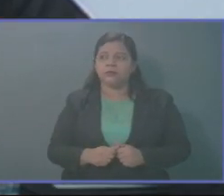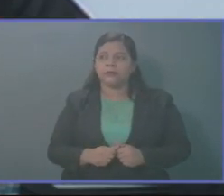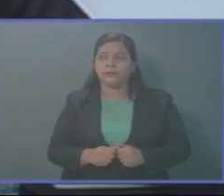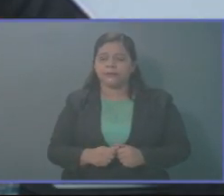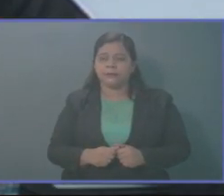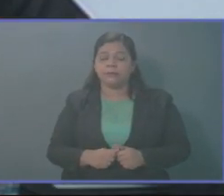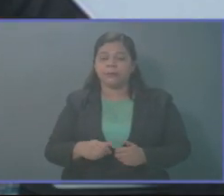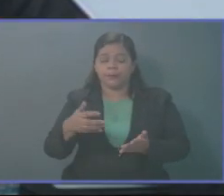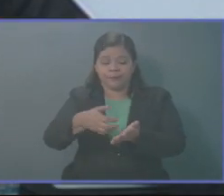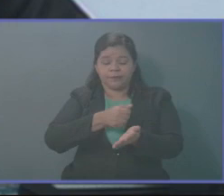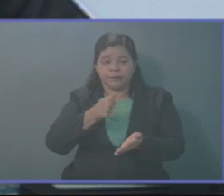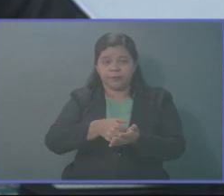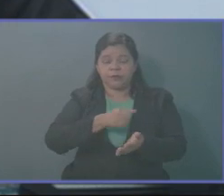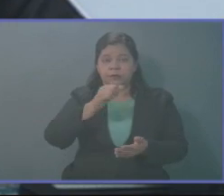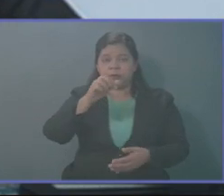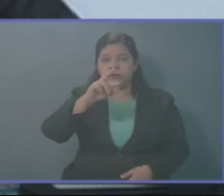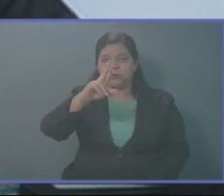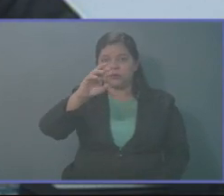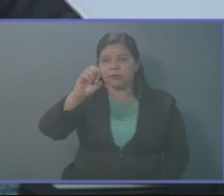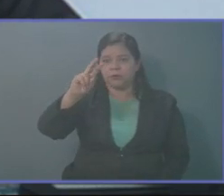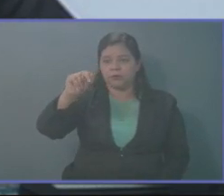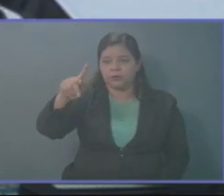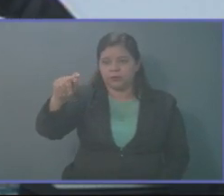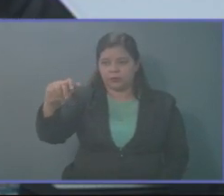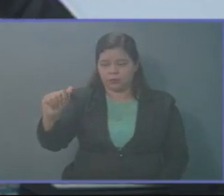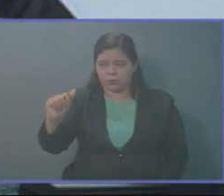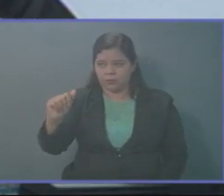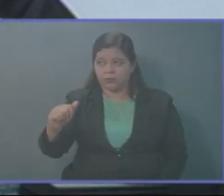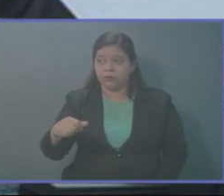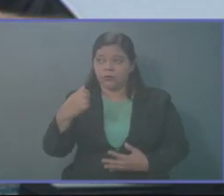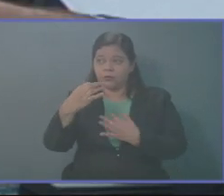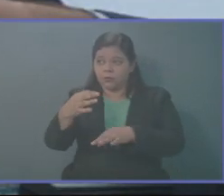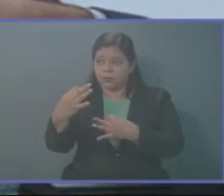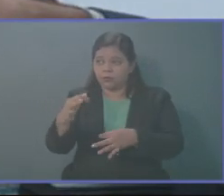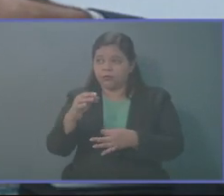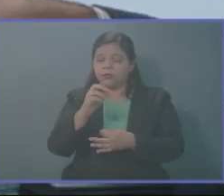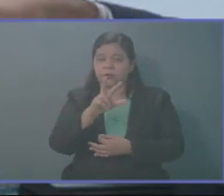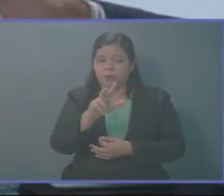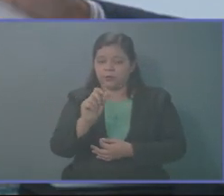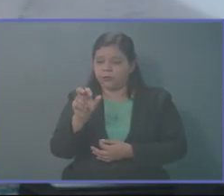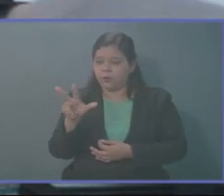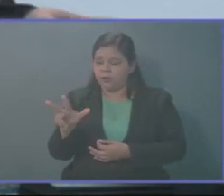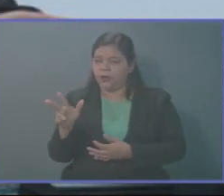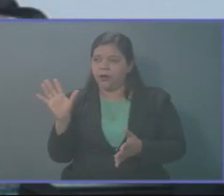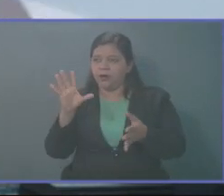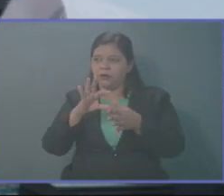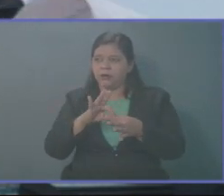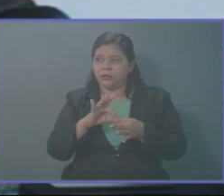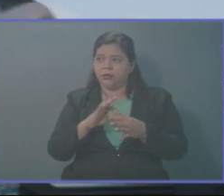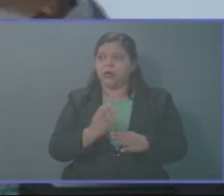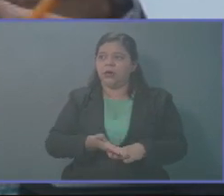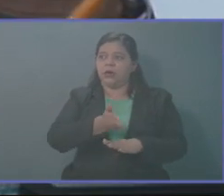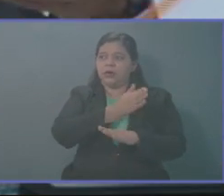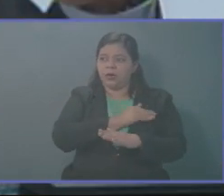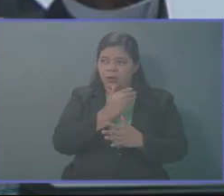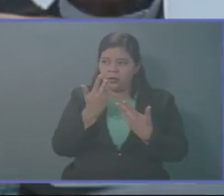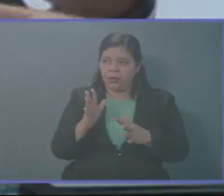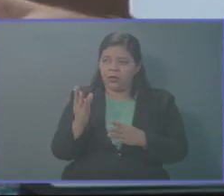y el impuesto sobre la renta. Esta pieza 3.3 tiene que ver con la que envió